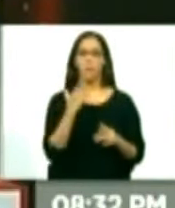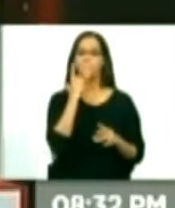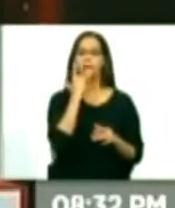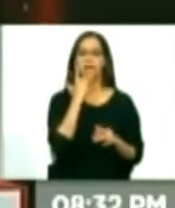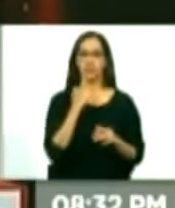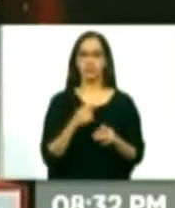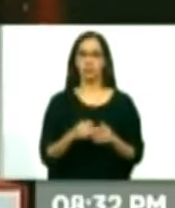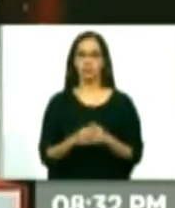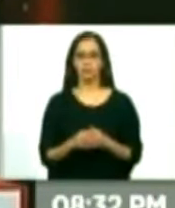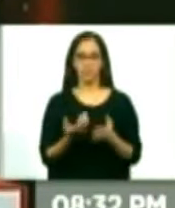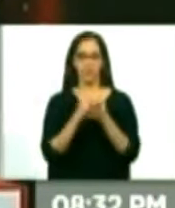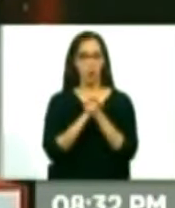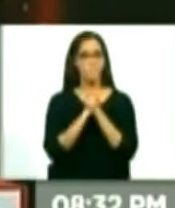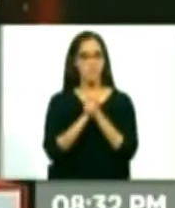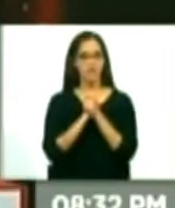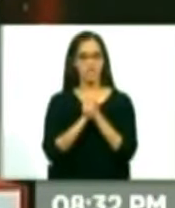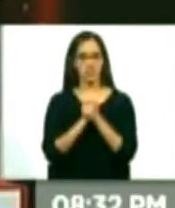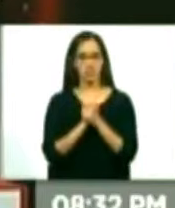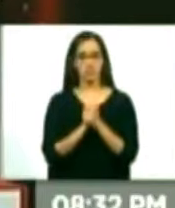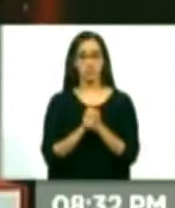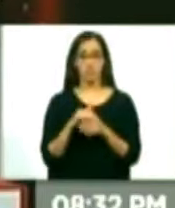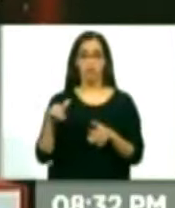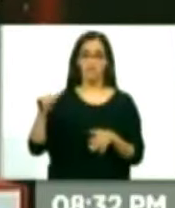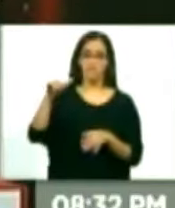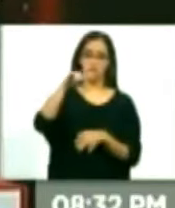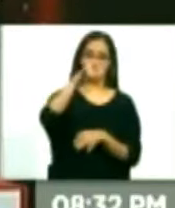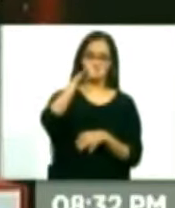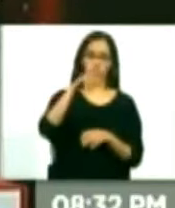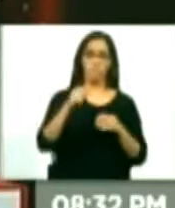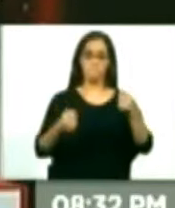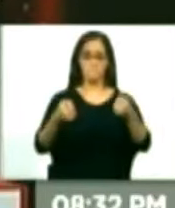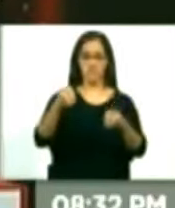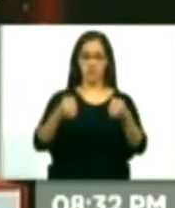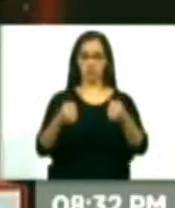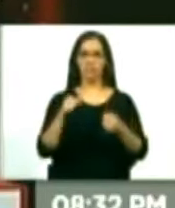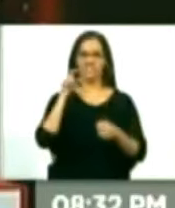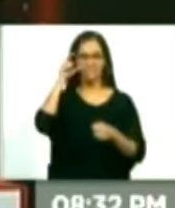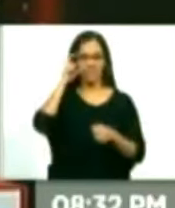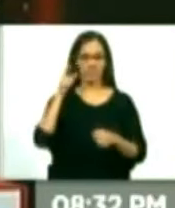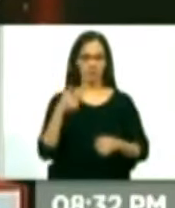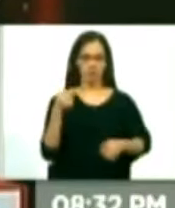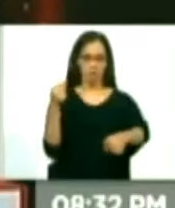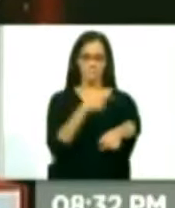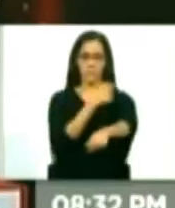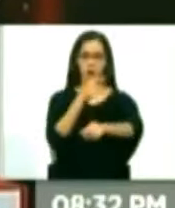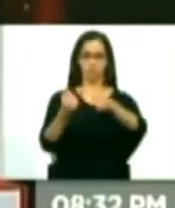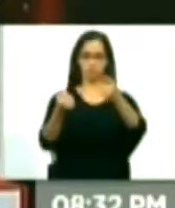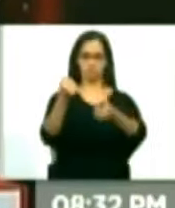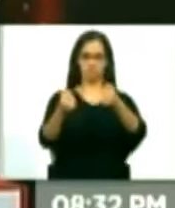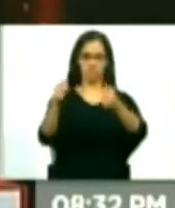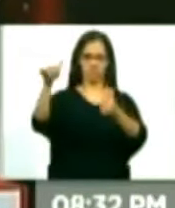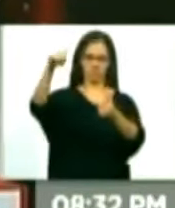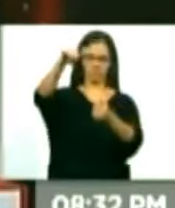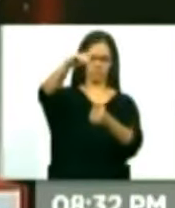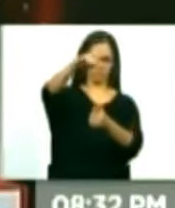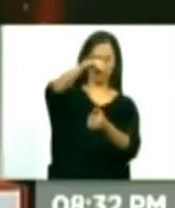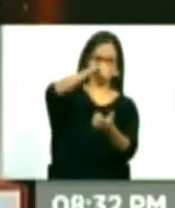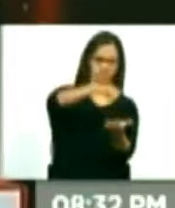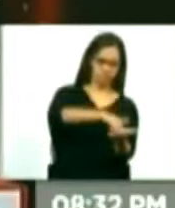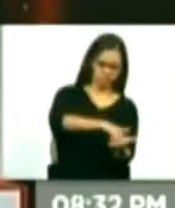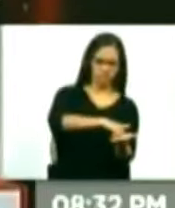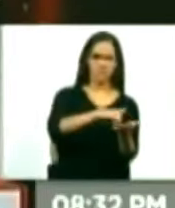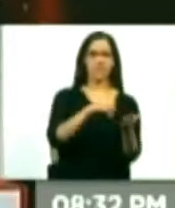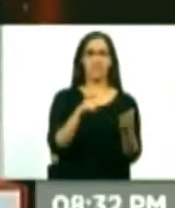un gran compañero de la aviación, piloto, ese día lo hirieron en pleno vuelo, y pude aterrizar el avión y